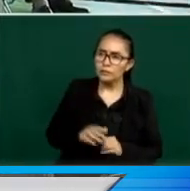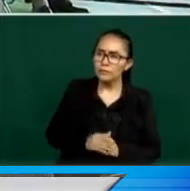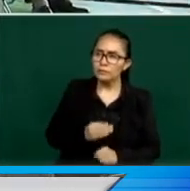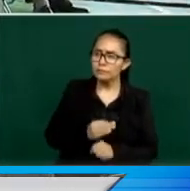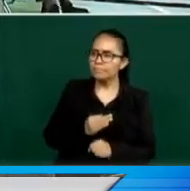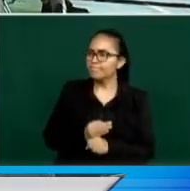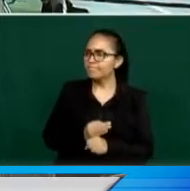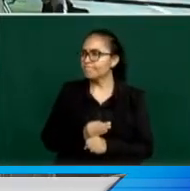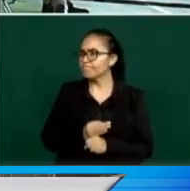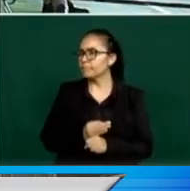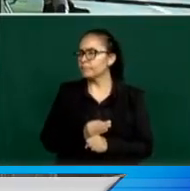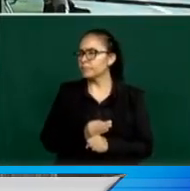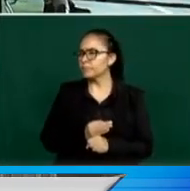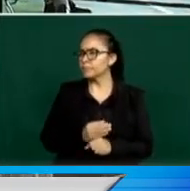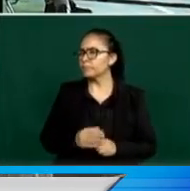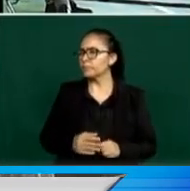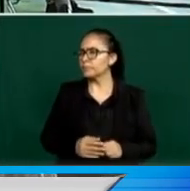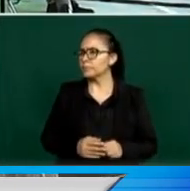nostalgia